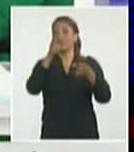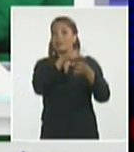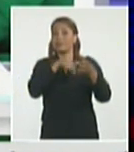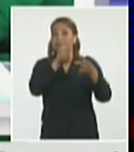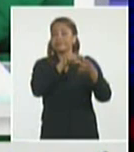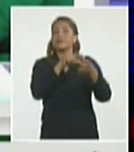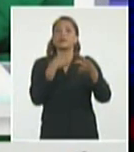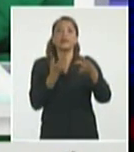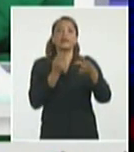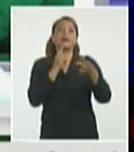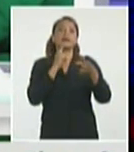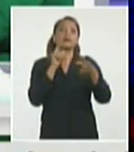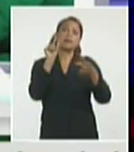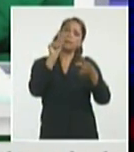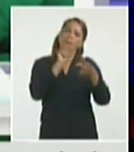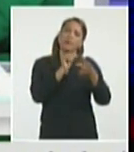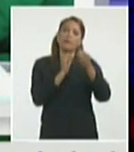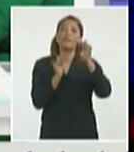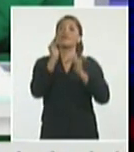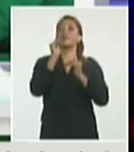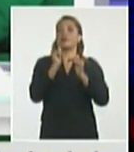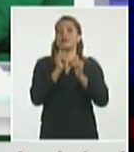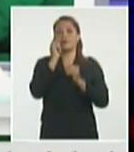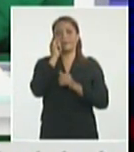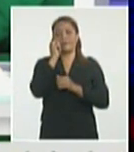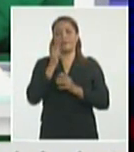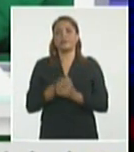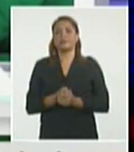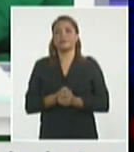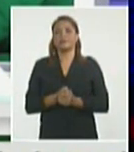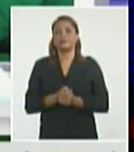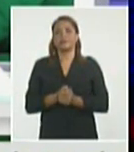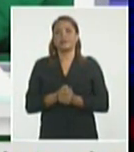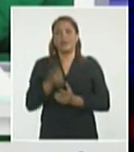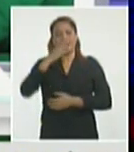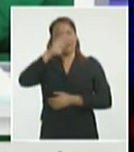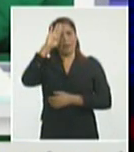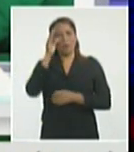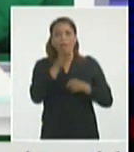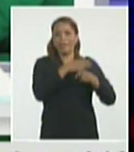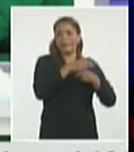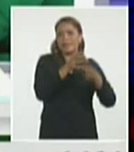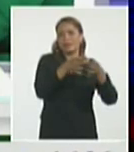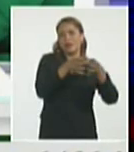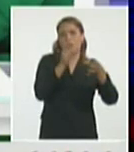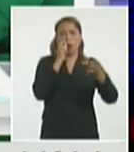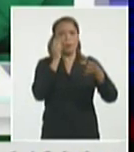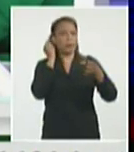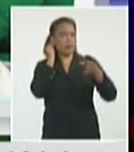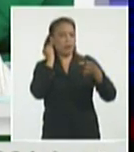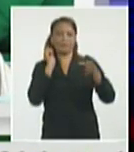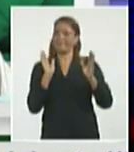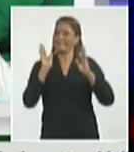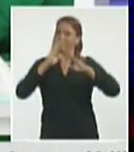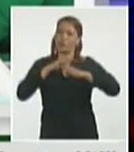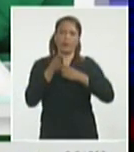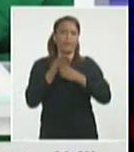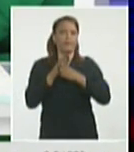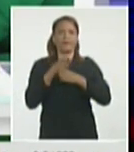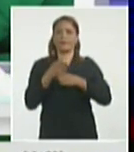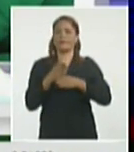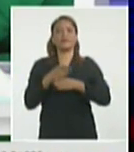pues esté discretamente superior. Realmente en Cuba no hay grandes diferencias entre ambos sexos en el